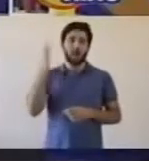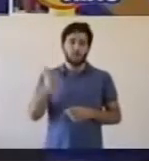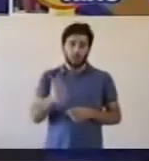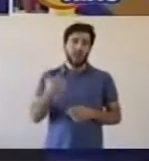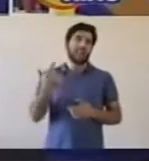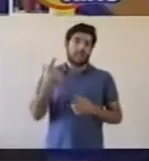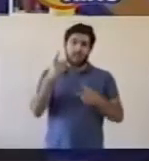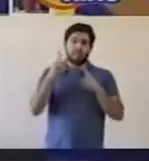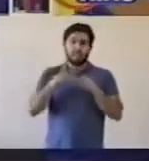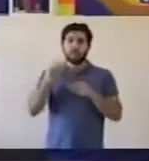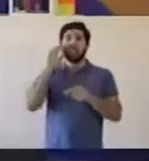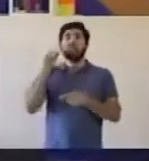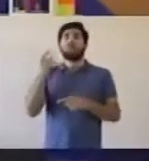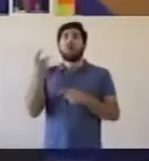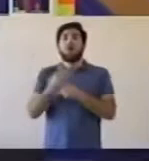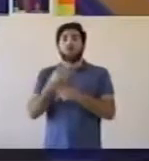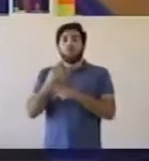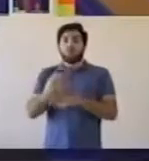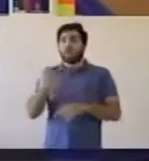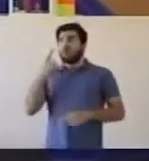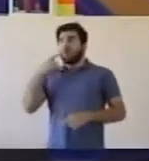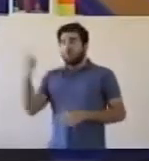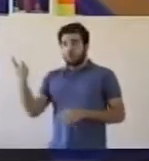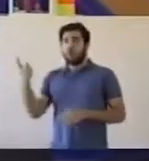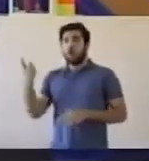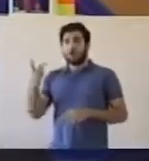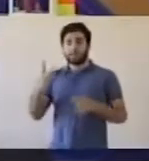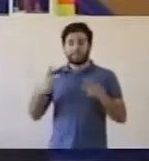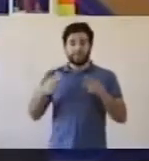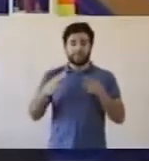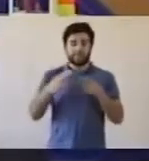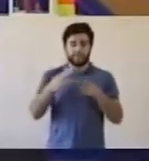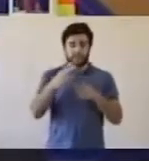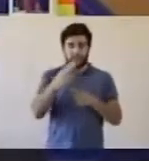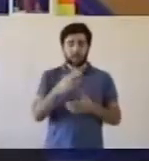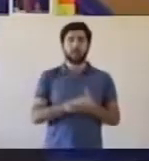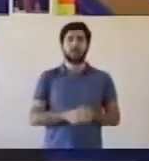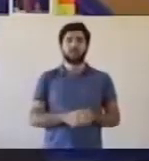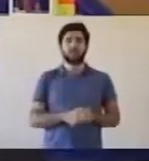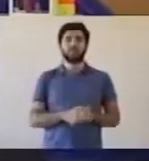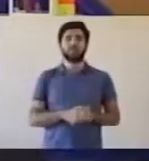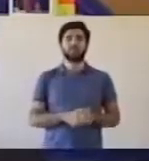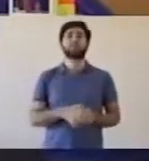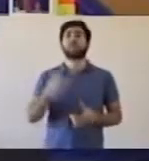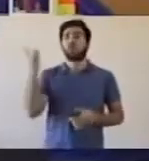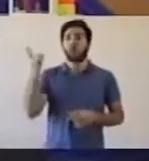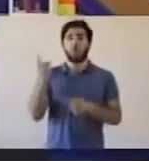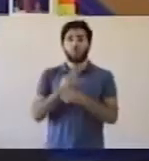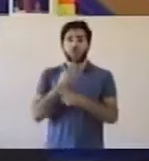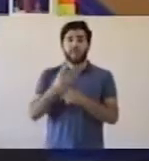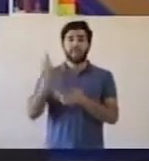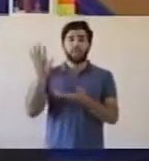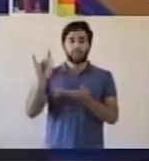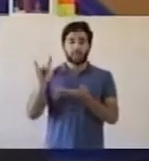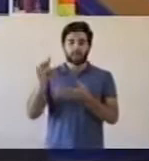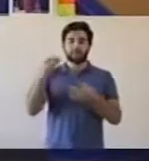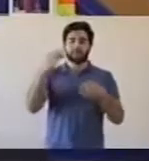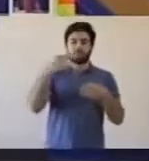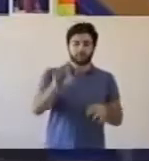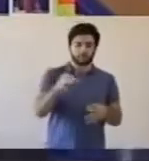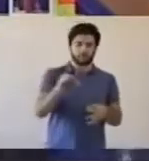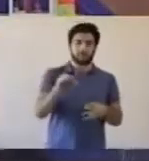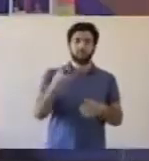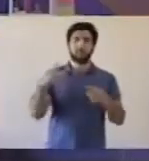fuego, de tijeras y un pincho, ¿verdad? Vamos a utilizar, este es el material, vamos a utilizar silicón,